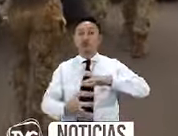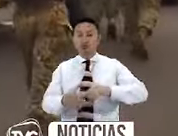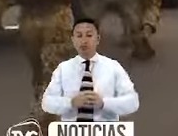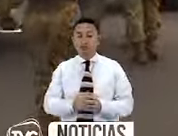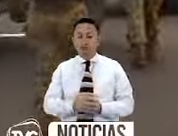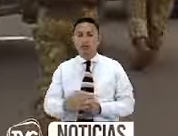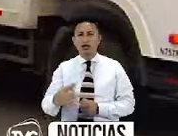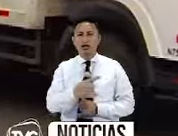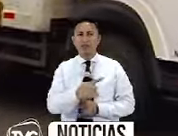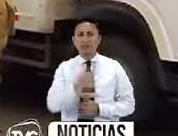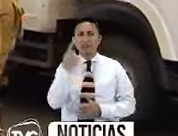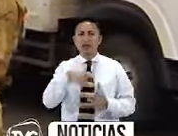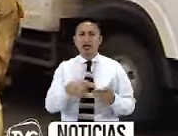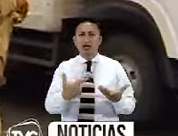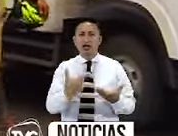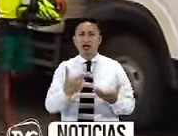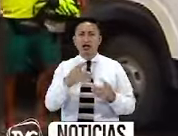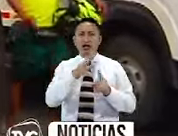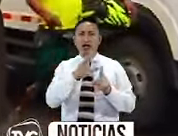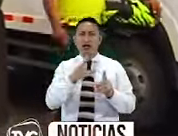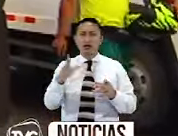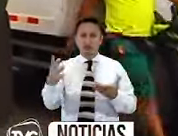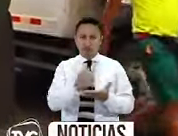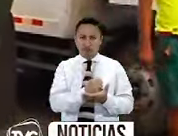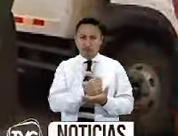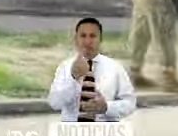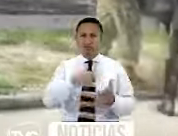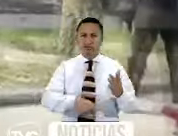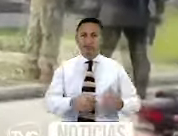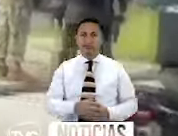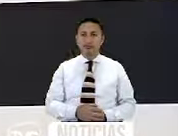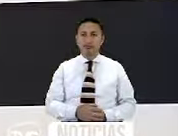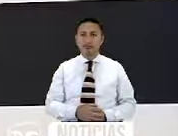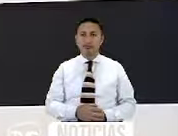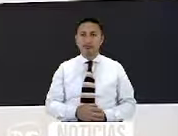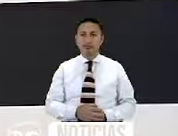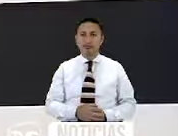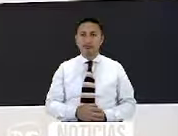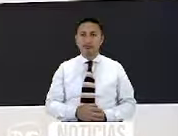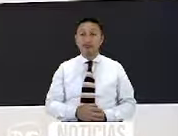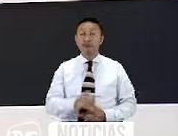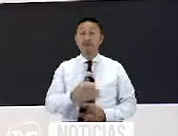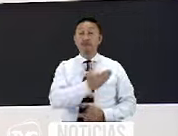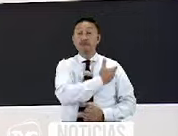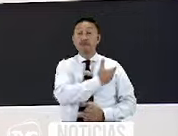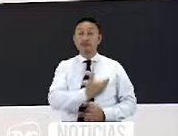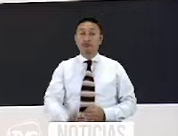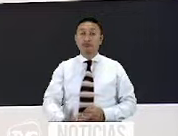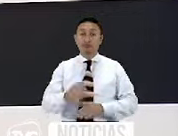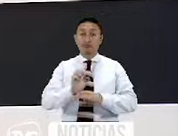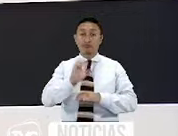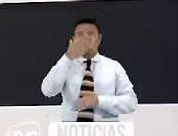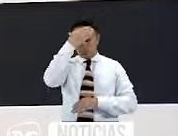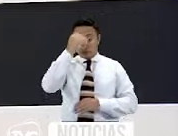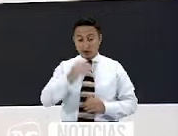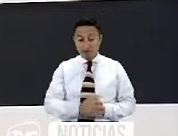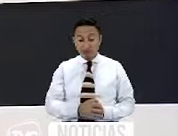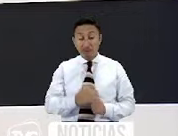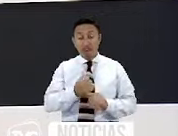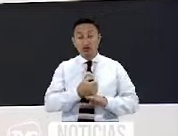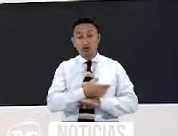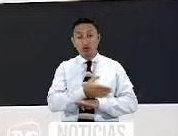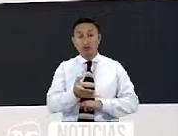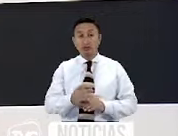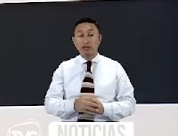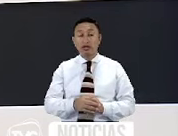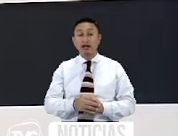buscaban combatir, informó Héctor Romero. El presidente de la República, Daniel Noboa, sugirió duplicar las penas